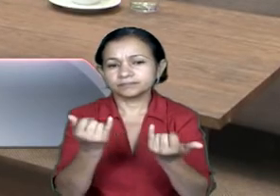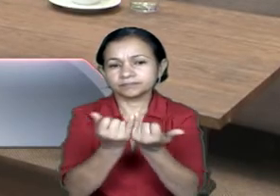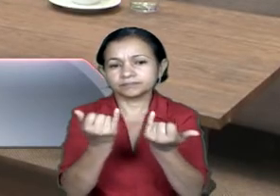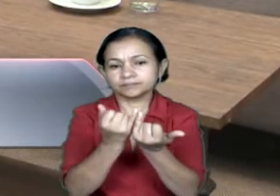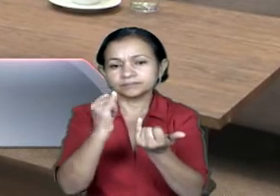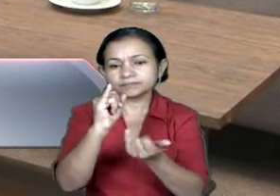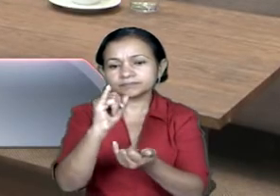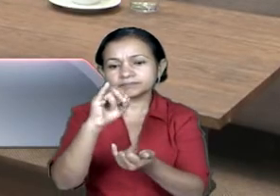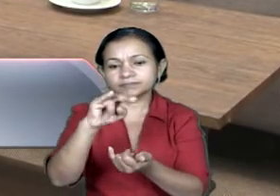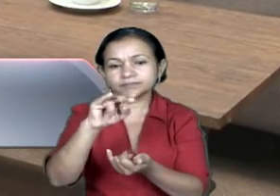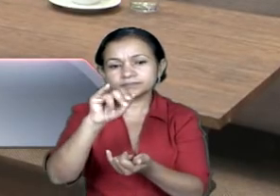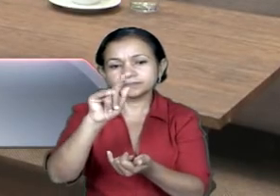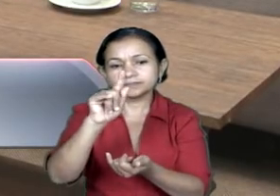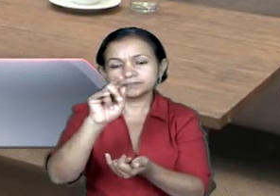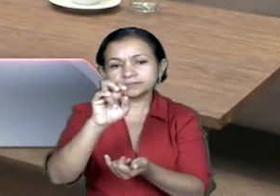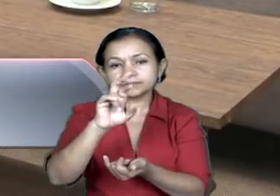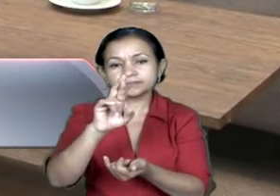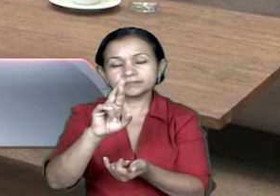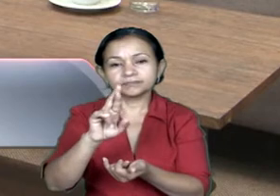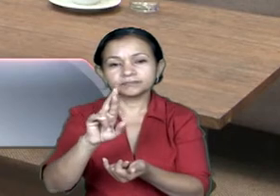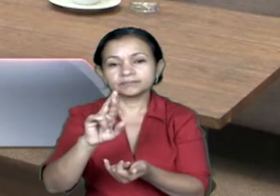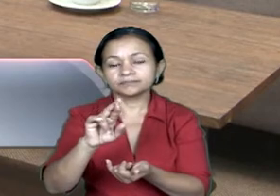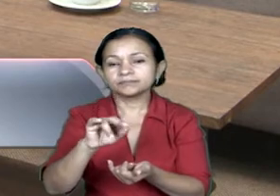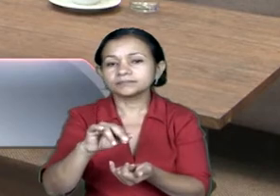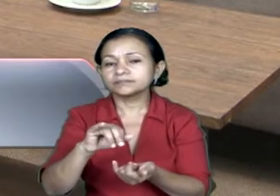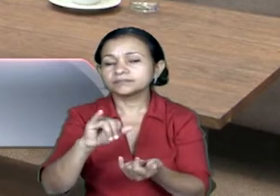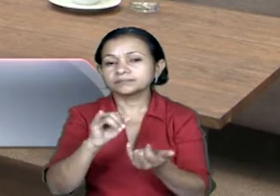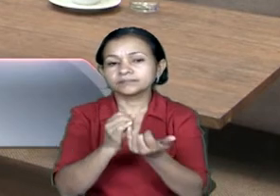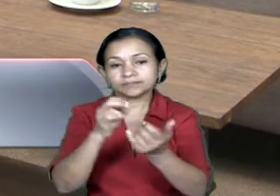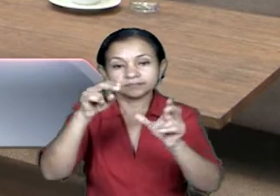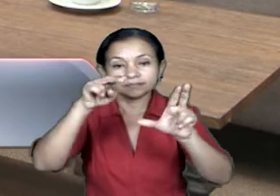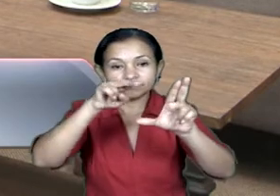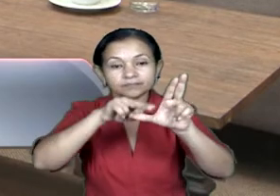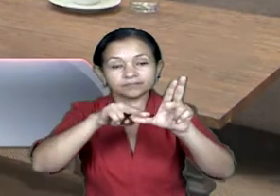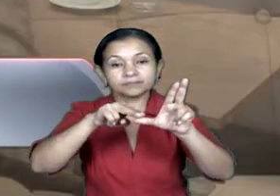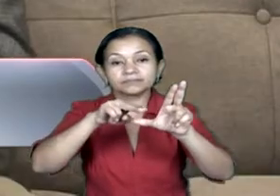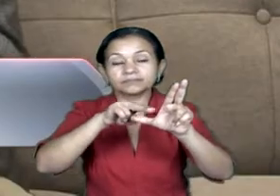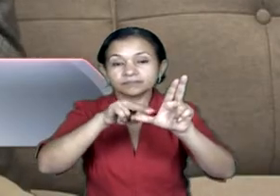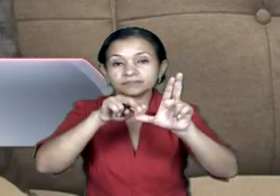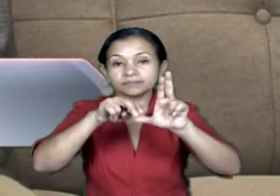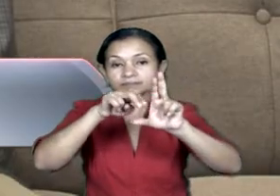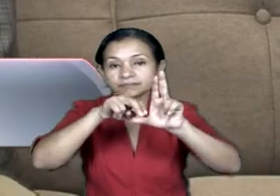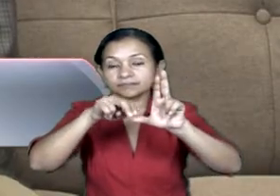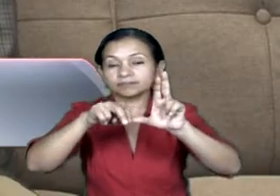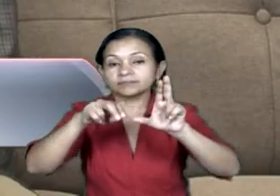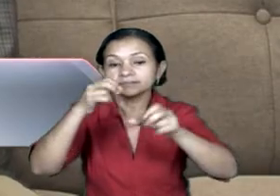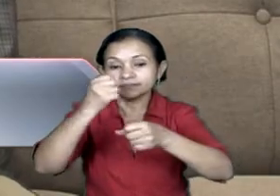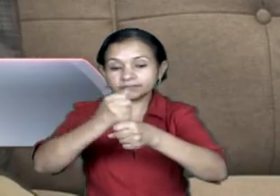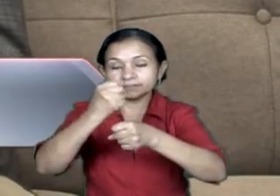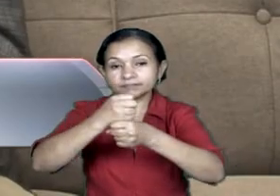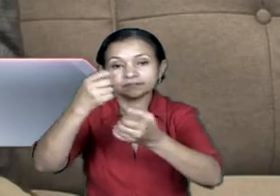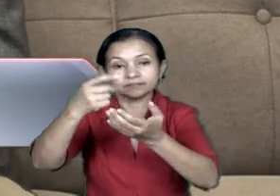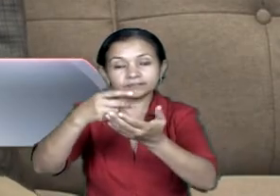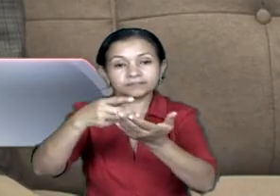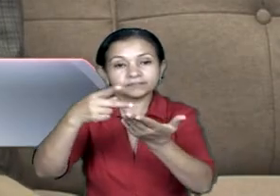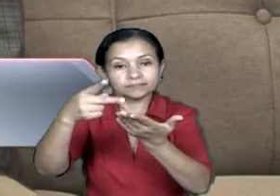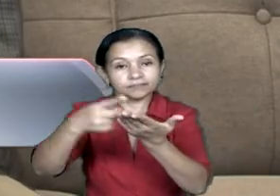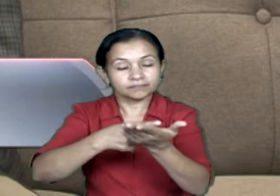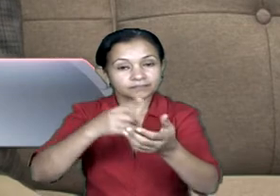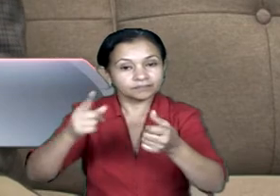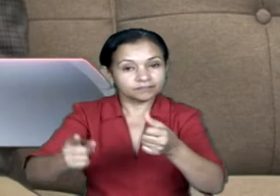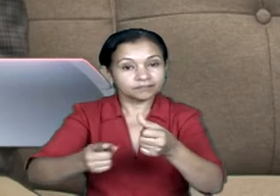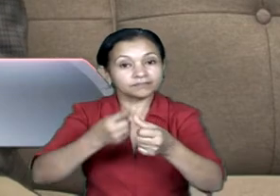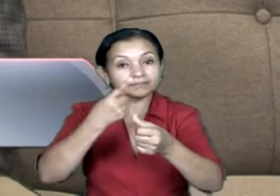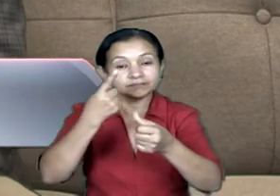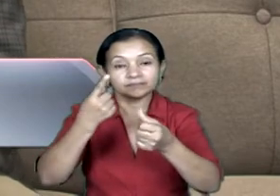Con INETER. INETER también va a trabajar con SINAPRE. Ese es el. Primero, ¿no?